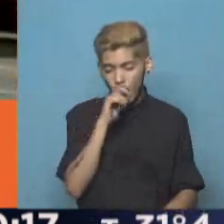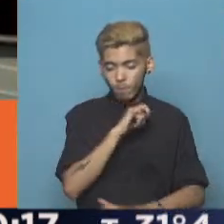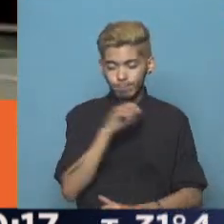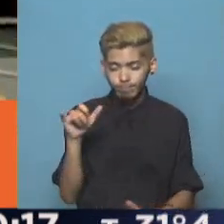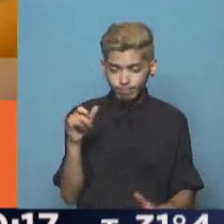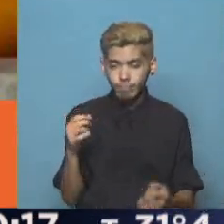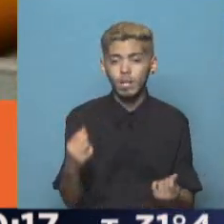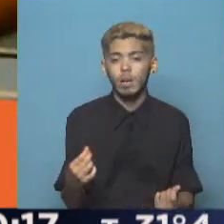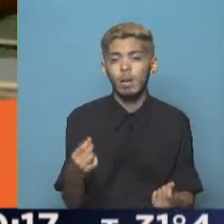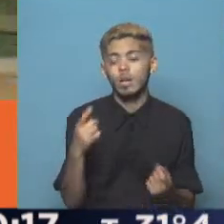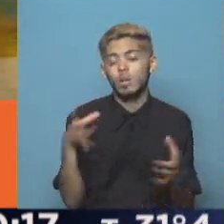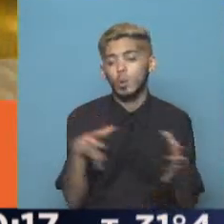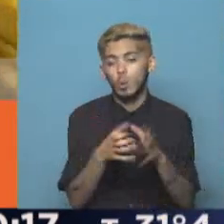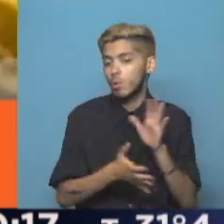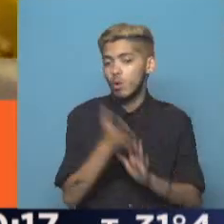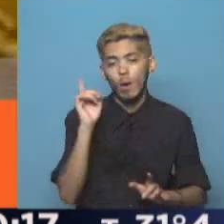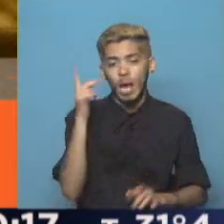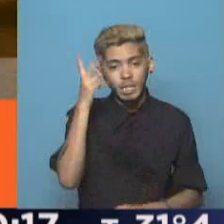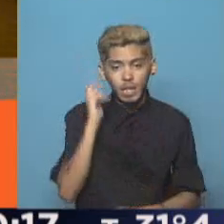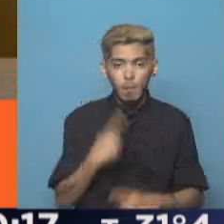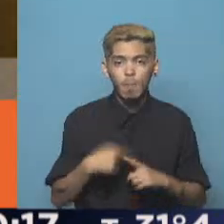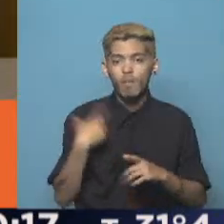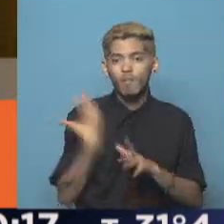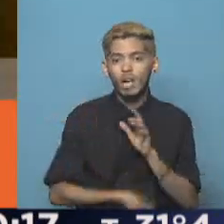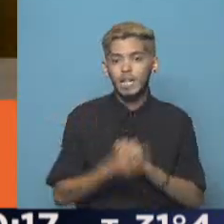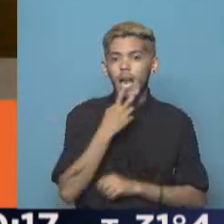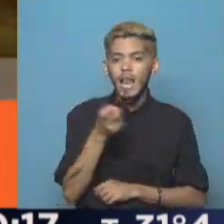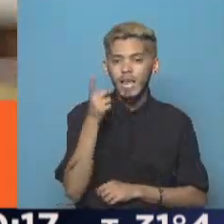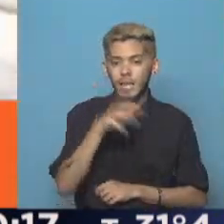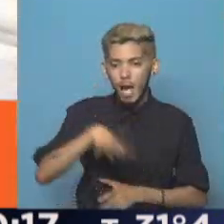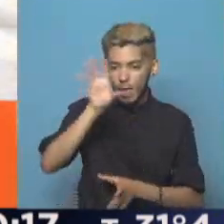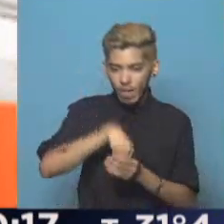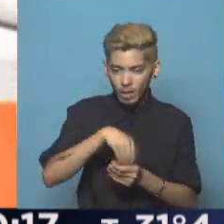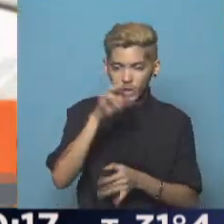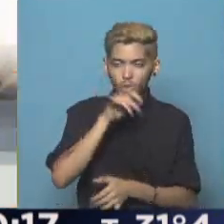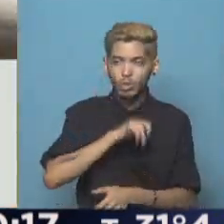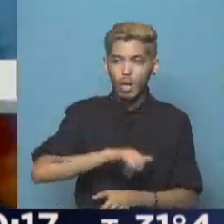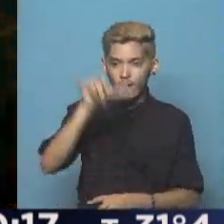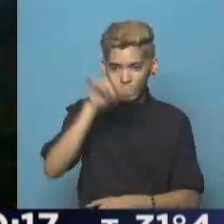o que su delegación no viajó a Chile debido a fallas eléctricas en el avión.